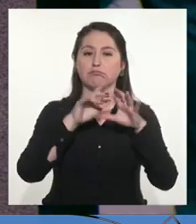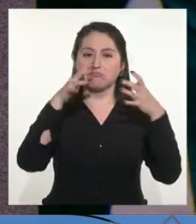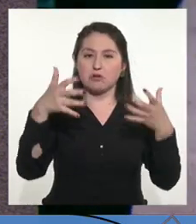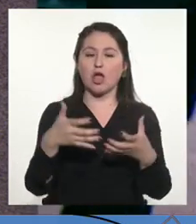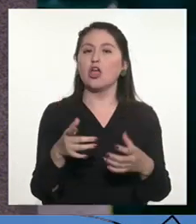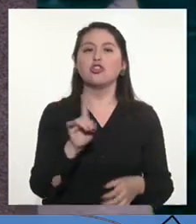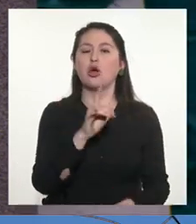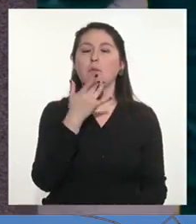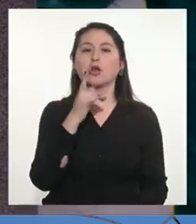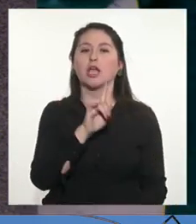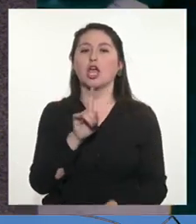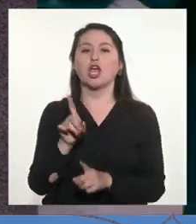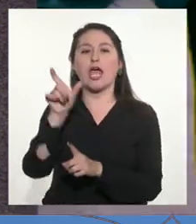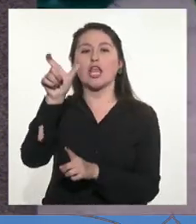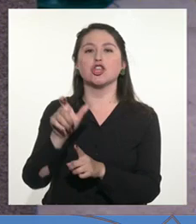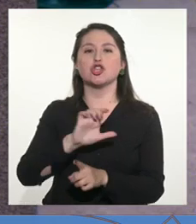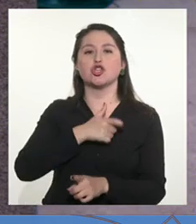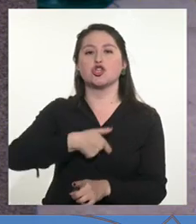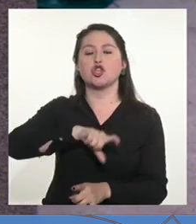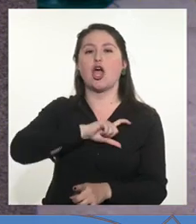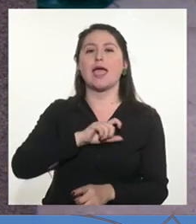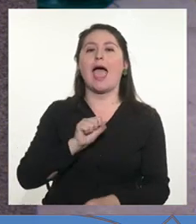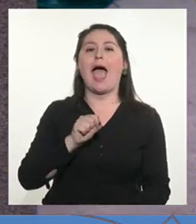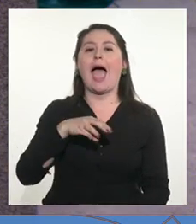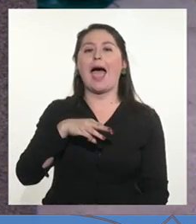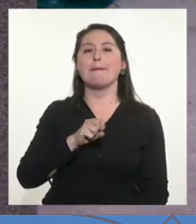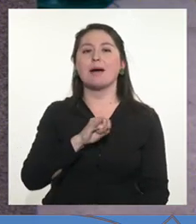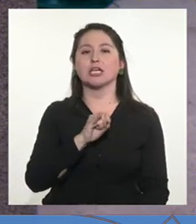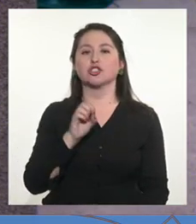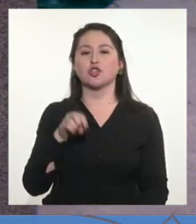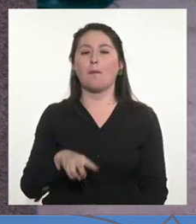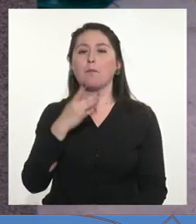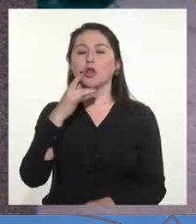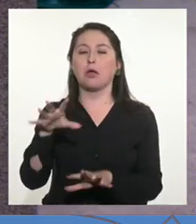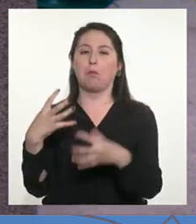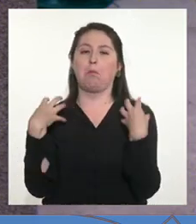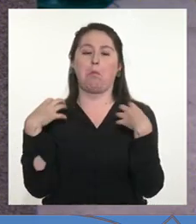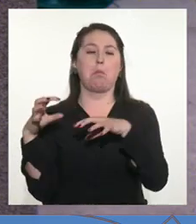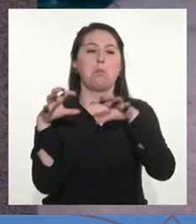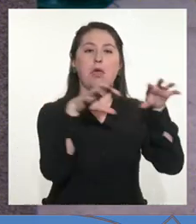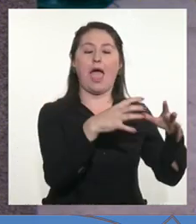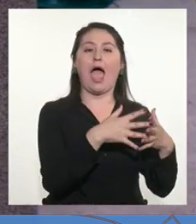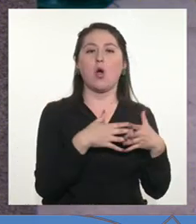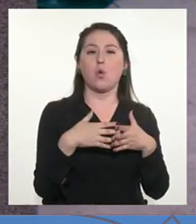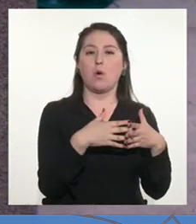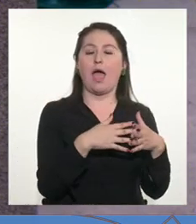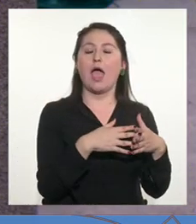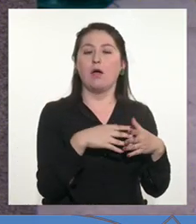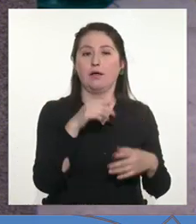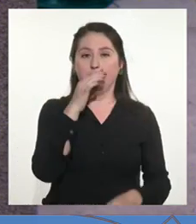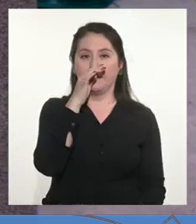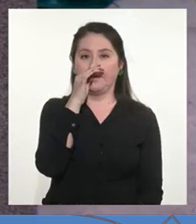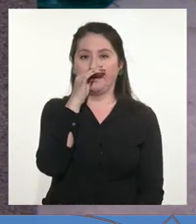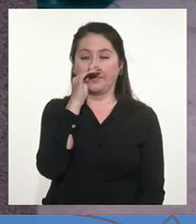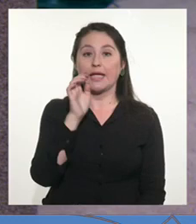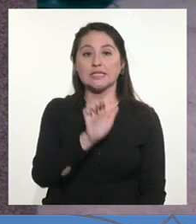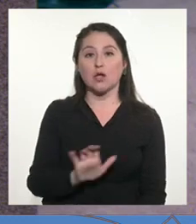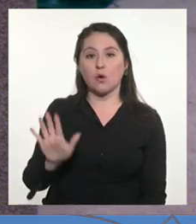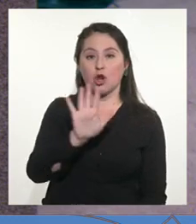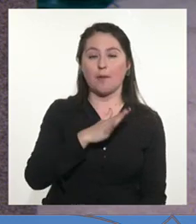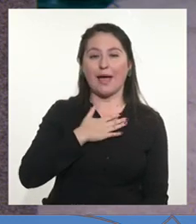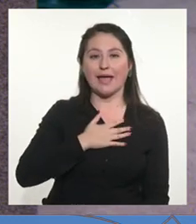tiene plataformas como google como amazon porque él entregó los datos a los americanos si europa quiere volver a tener